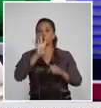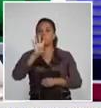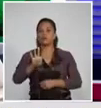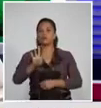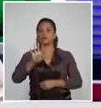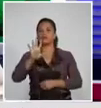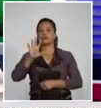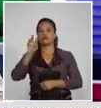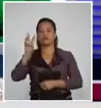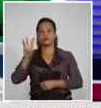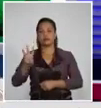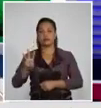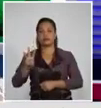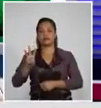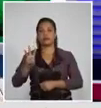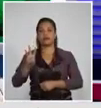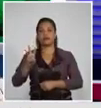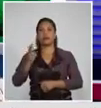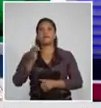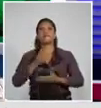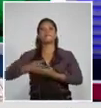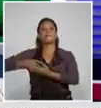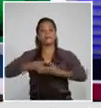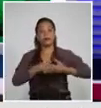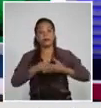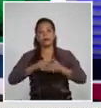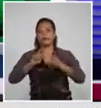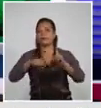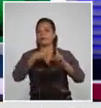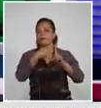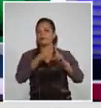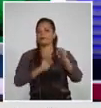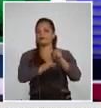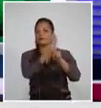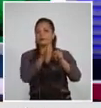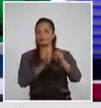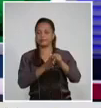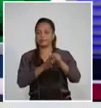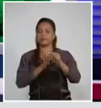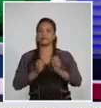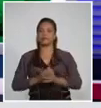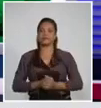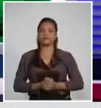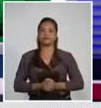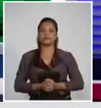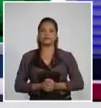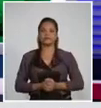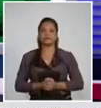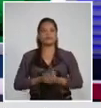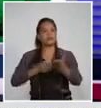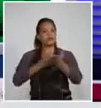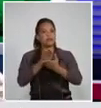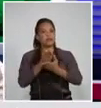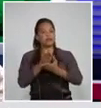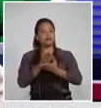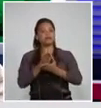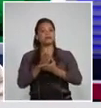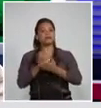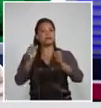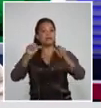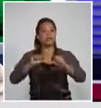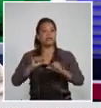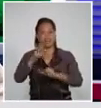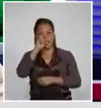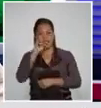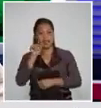453 lactantes que han sido confirmados con la enfermedad. Se mantiene crítica estable la niña de